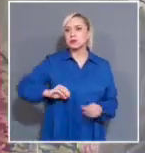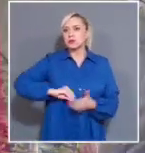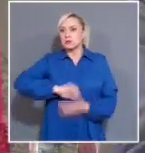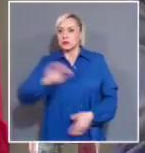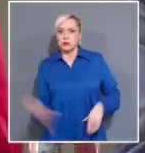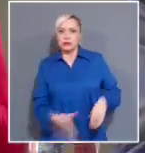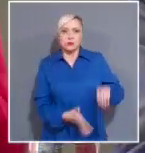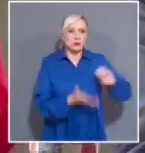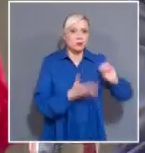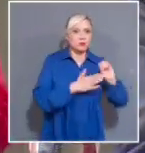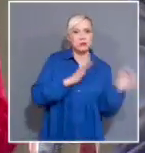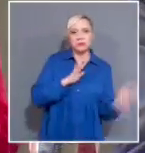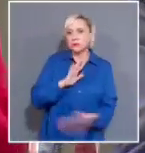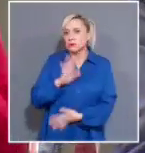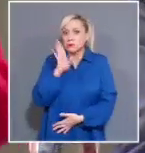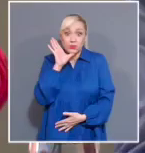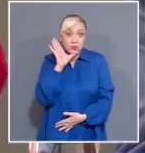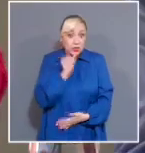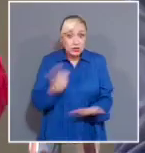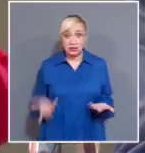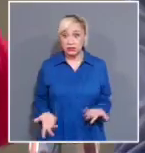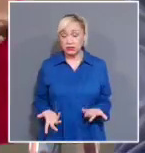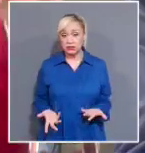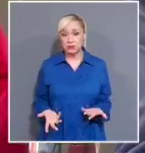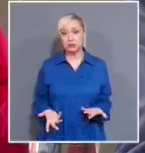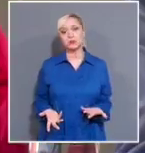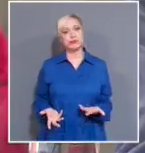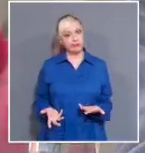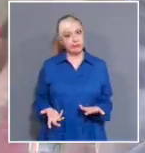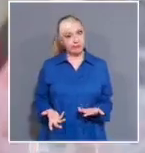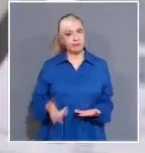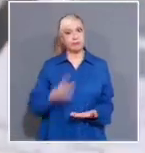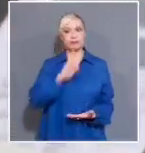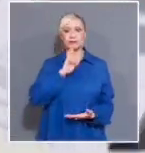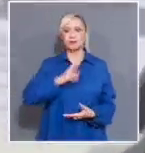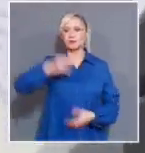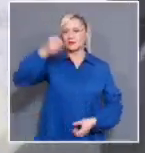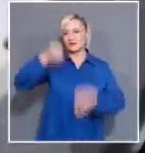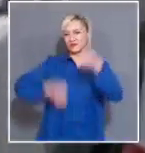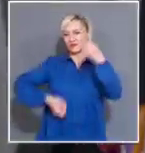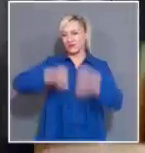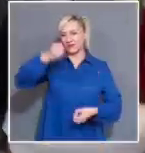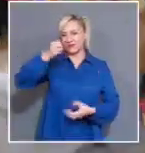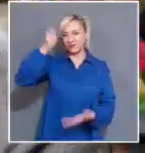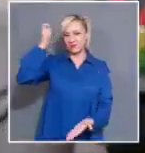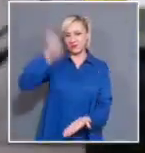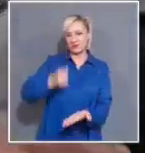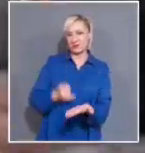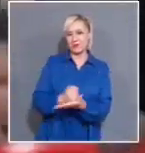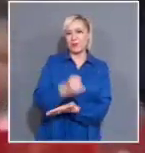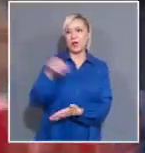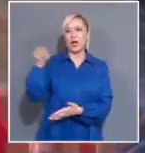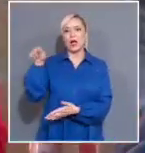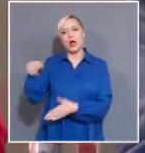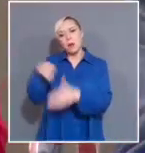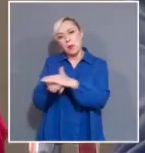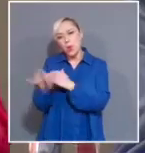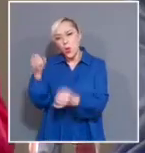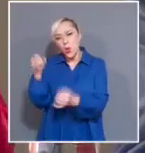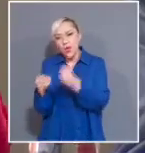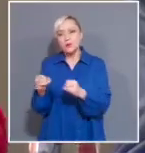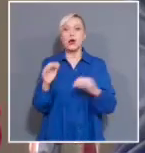dijo que los asuntos que resuelven los tribunales o a la suprema corte No solo son de interés de las partes en litigio